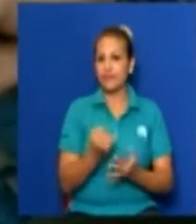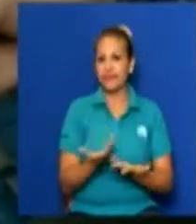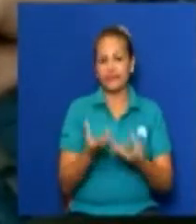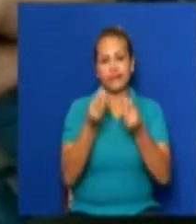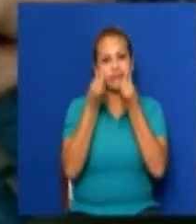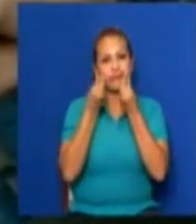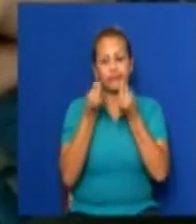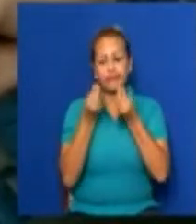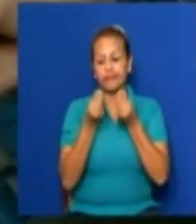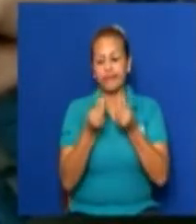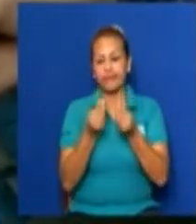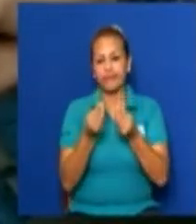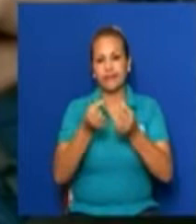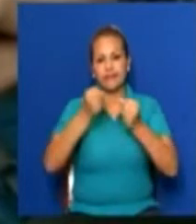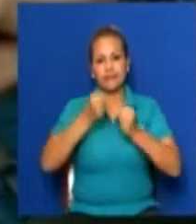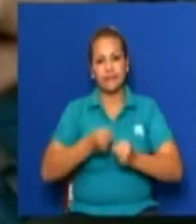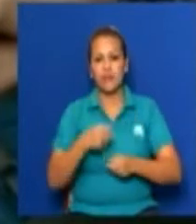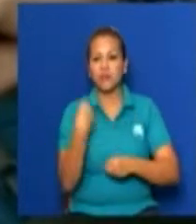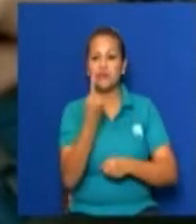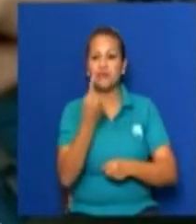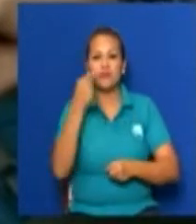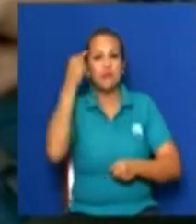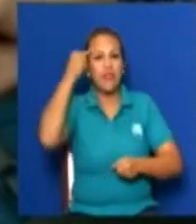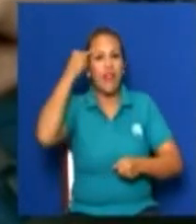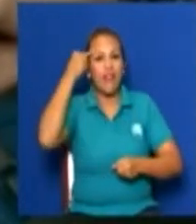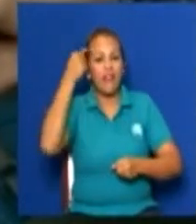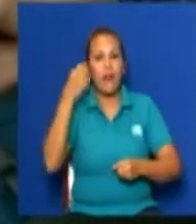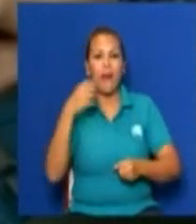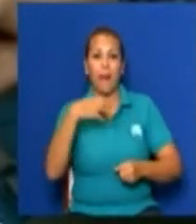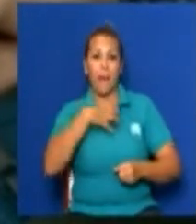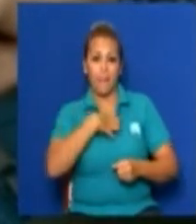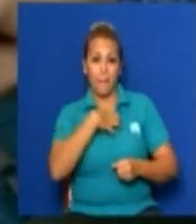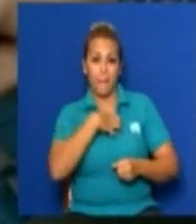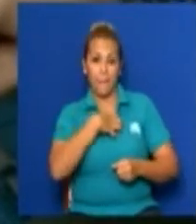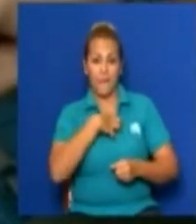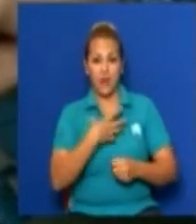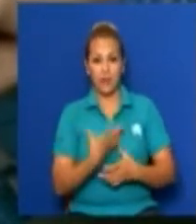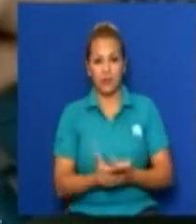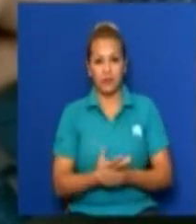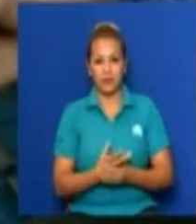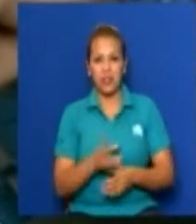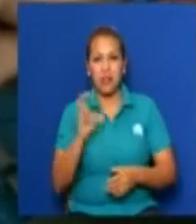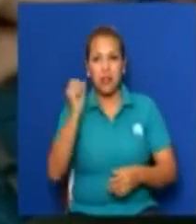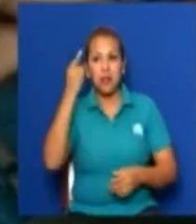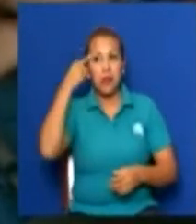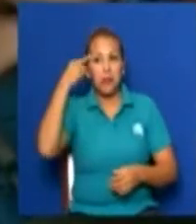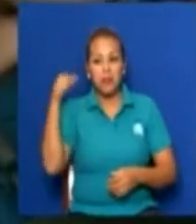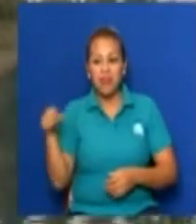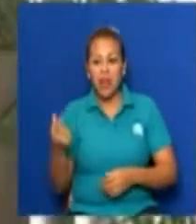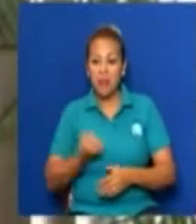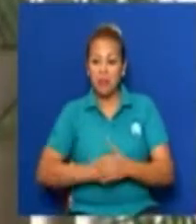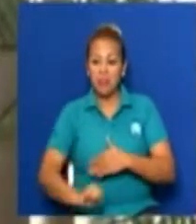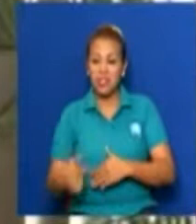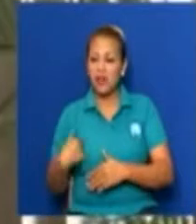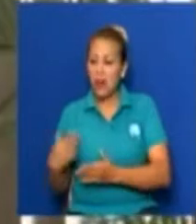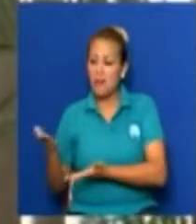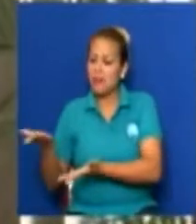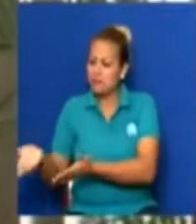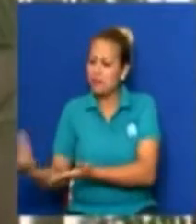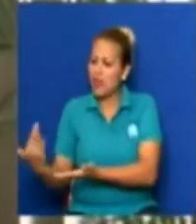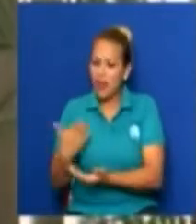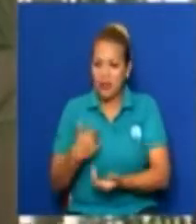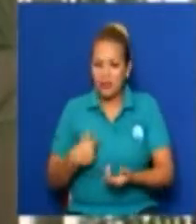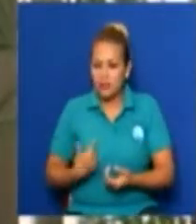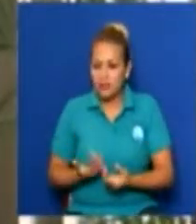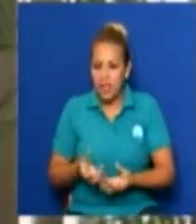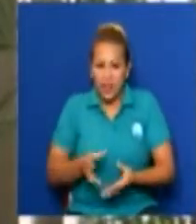verdad es que la mayoría, ¿verdad? No están pensando que si al niño hay que levantarlo, que no sé qué, que no sé cuánto, que hay que hacerle la lonchera, que hay